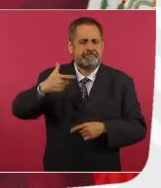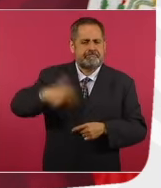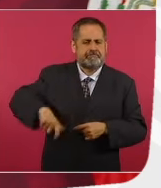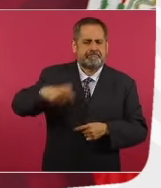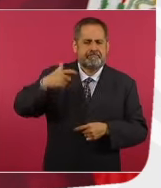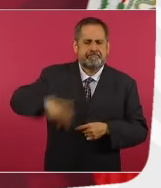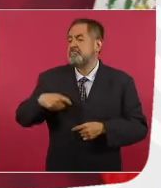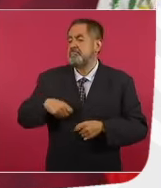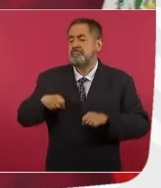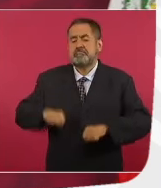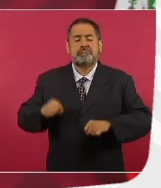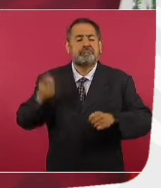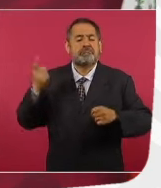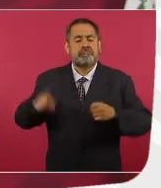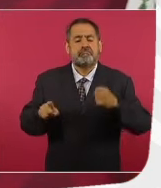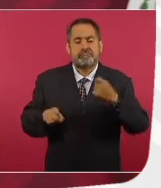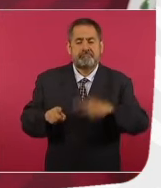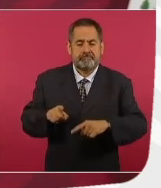luego